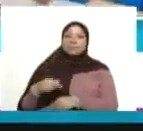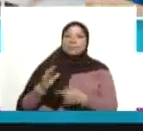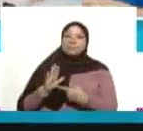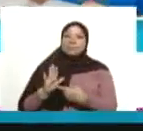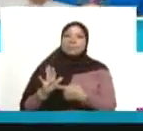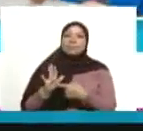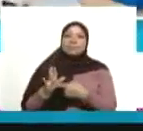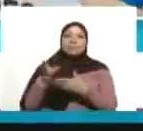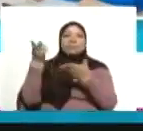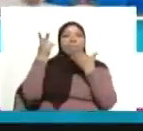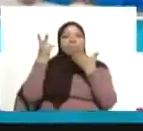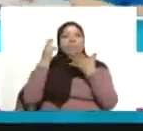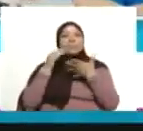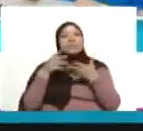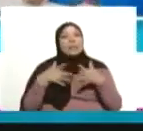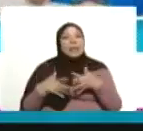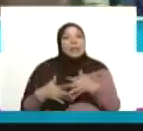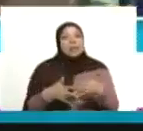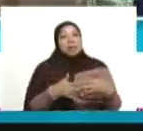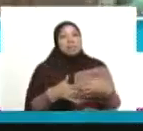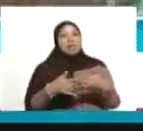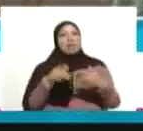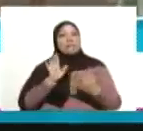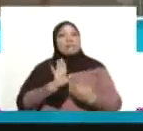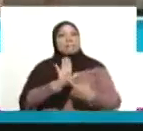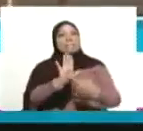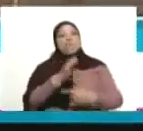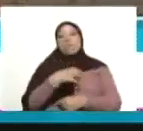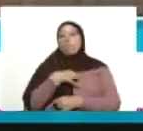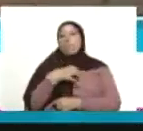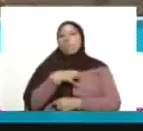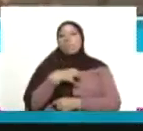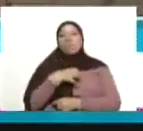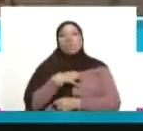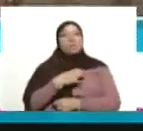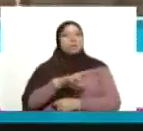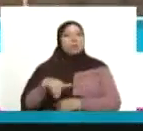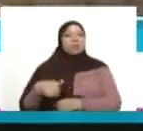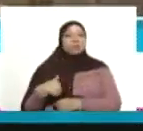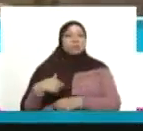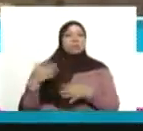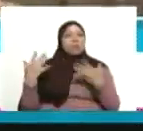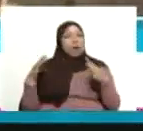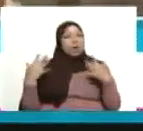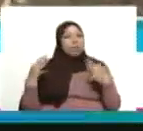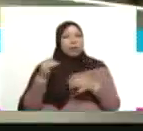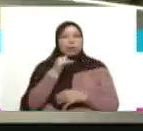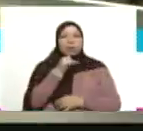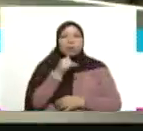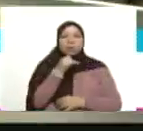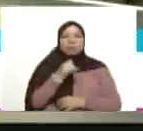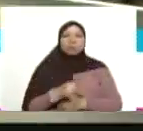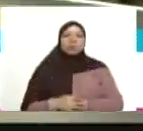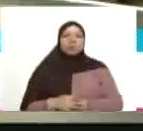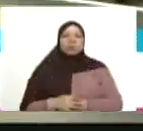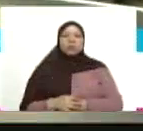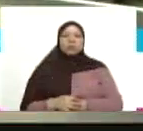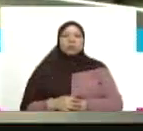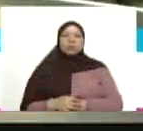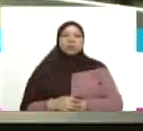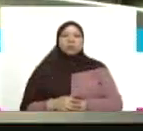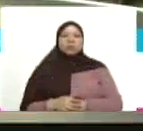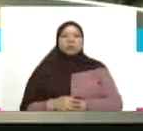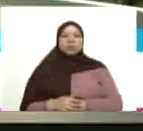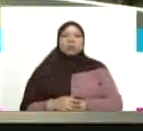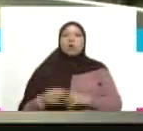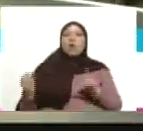al imperio, a los poderes imperiales, que no van a poder arrodillarnos a nosotros. No van a poder.